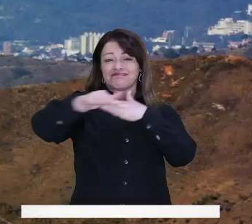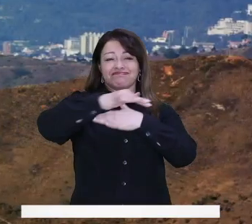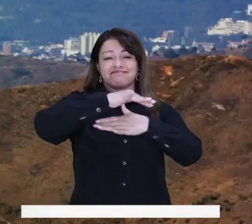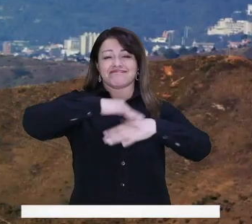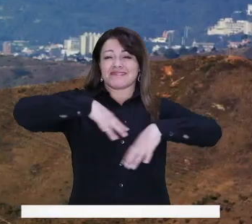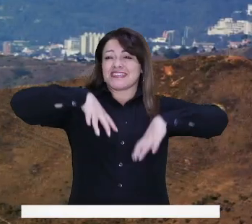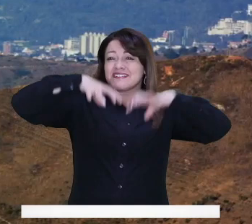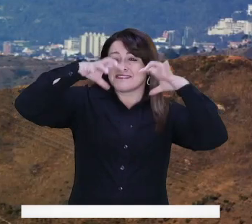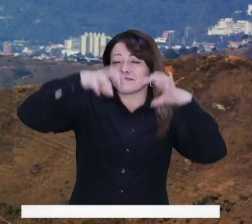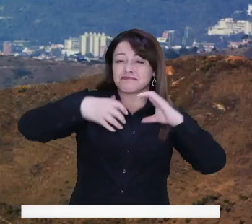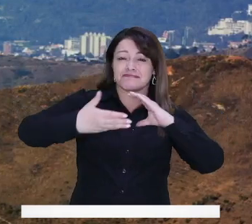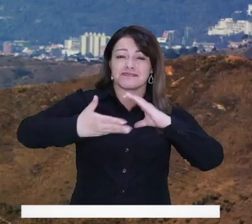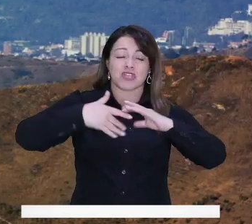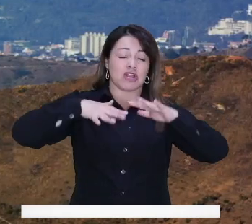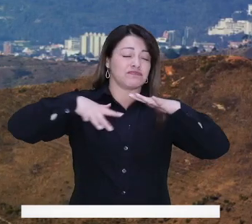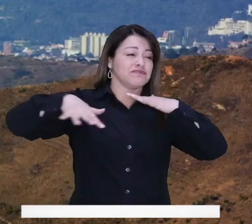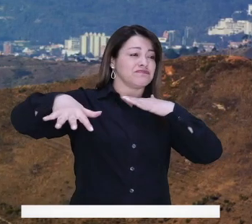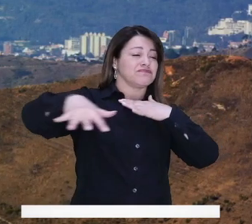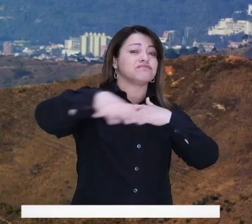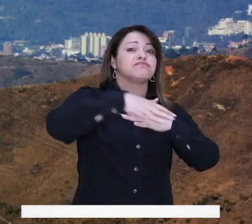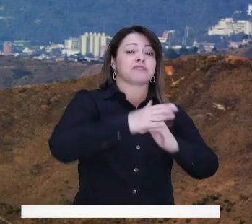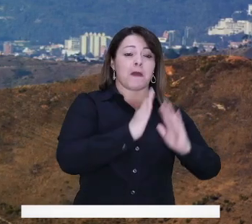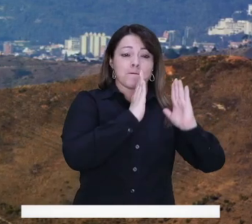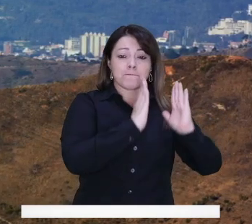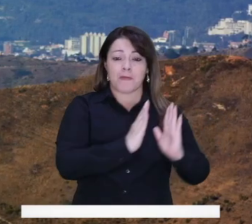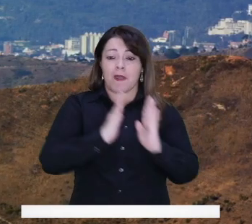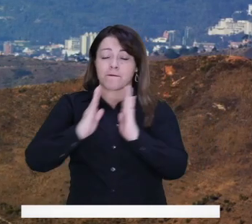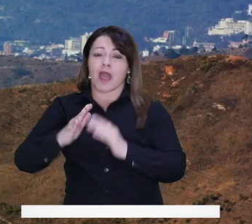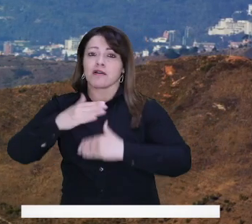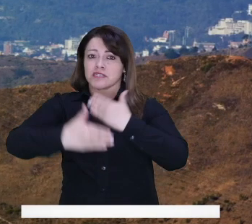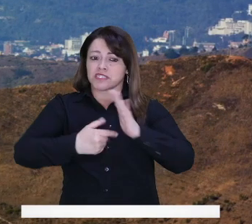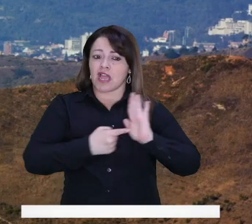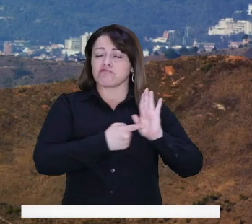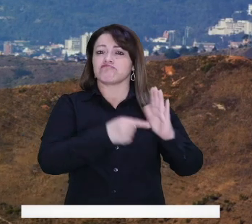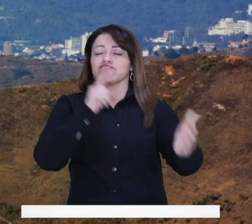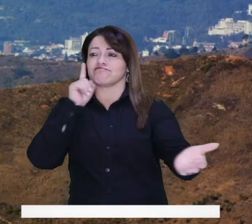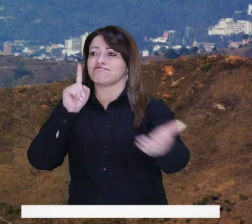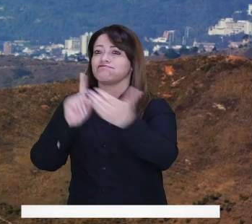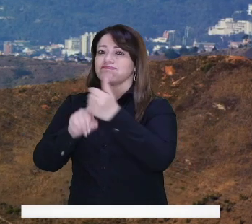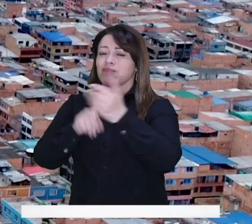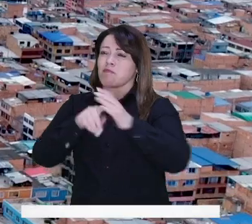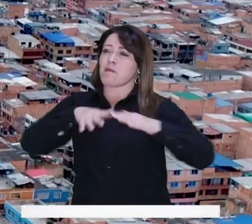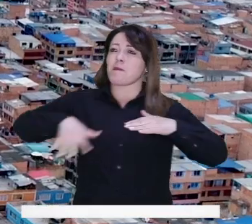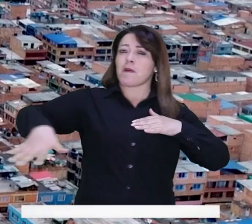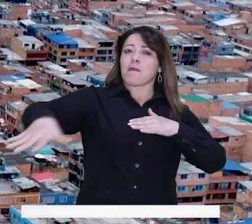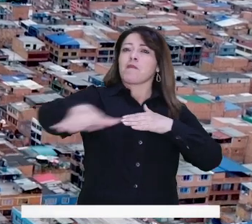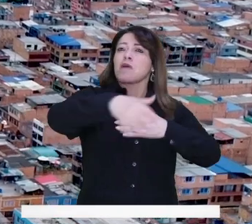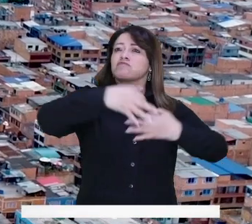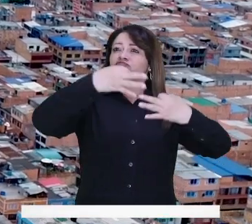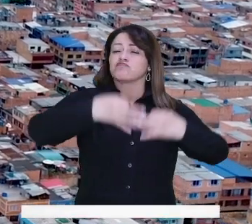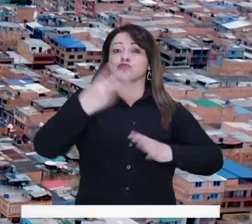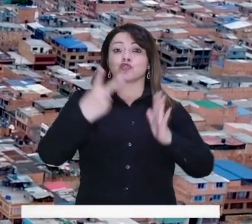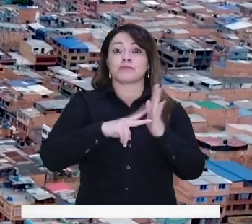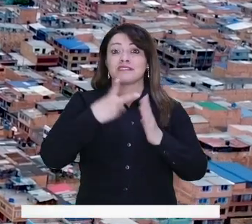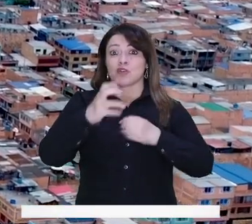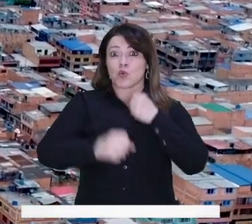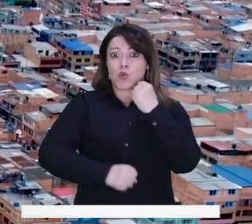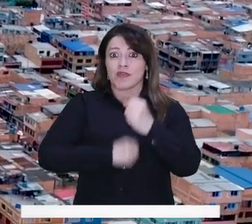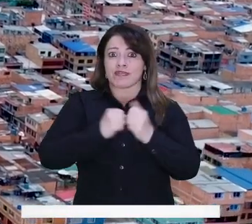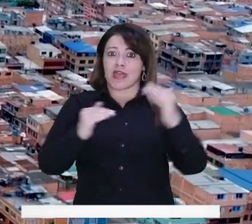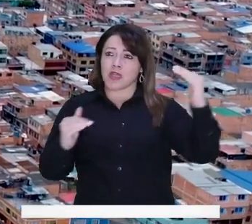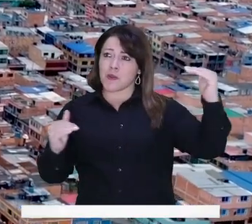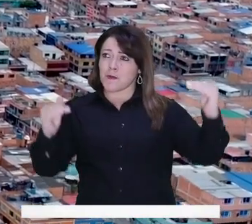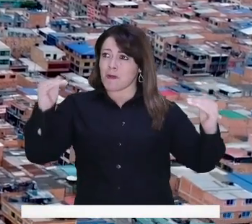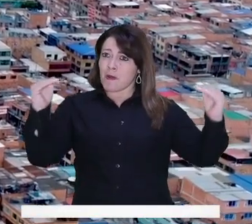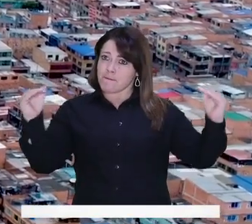a 2024 y en un 50% a 2030, al fin de alcanzar la carboneutralidad en